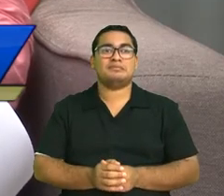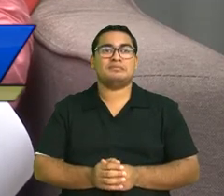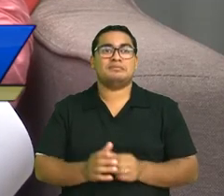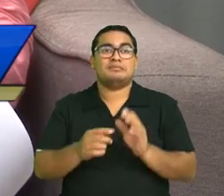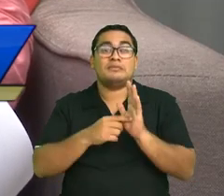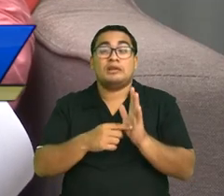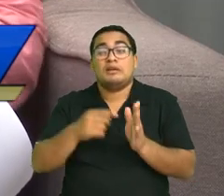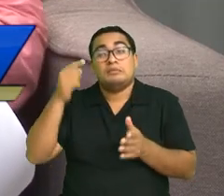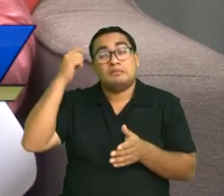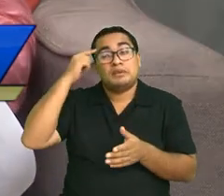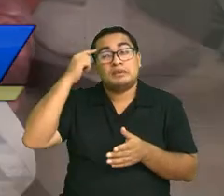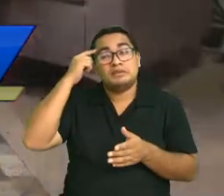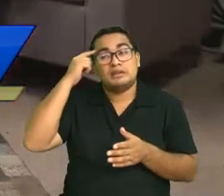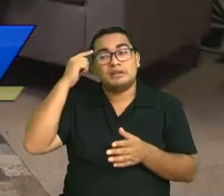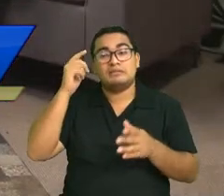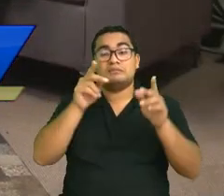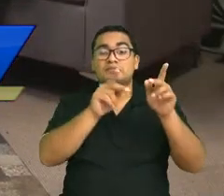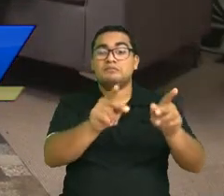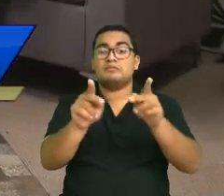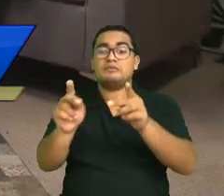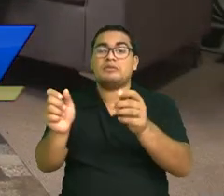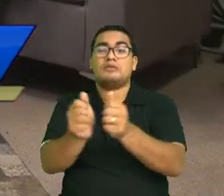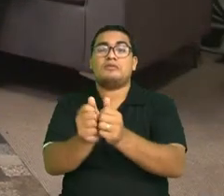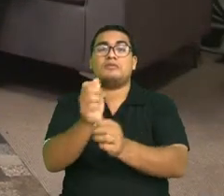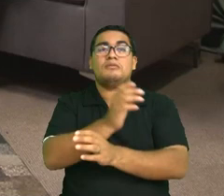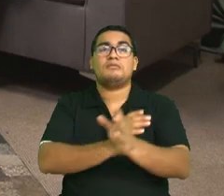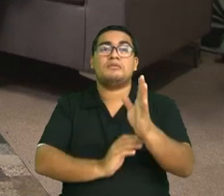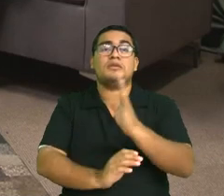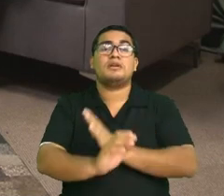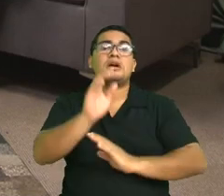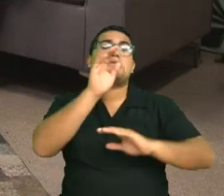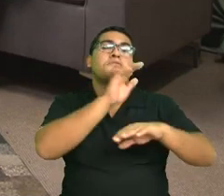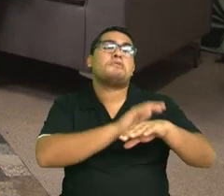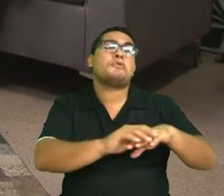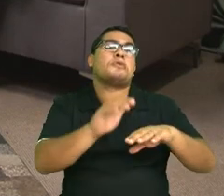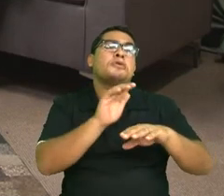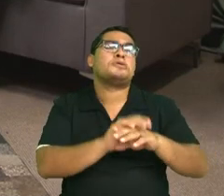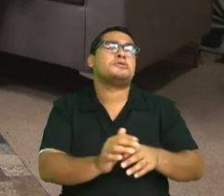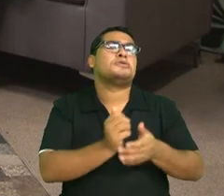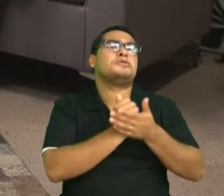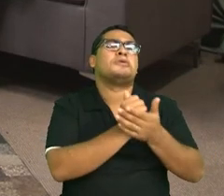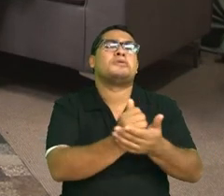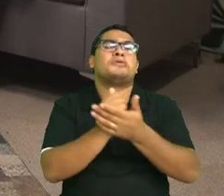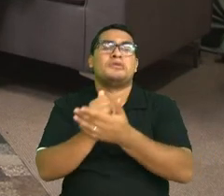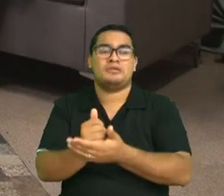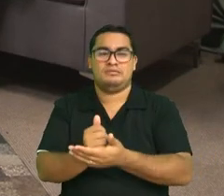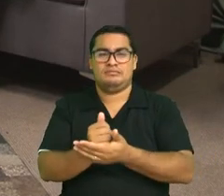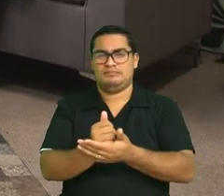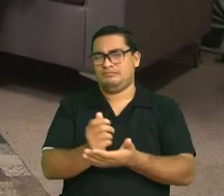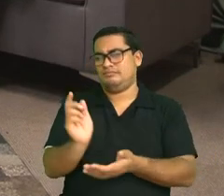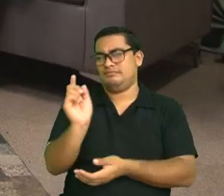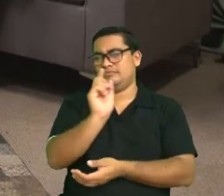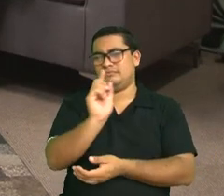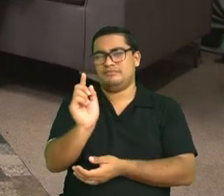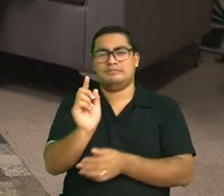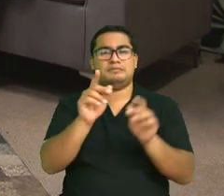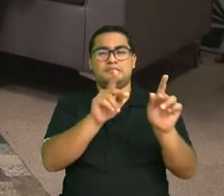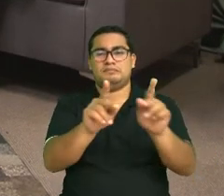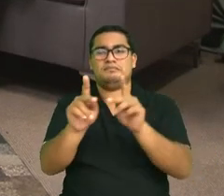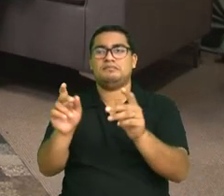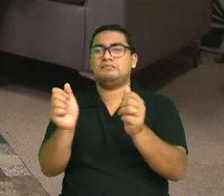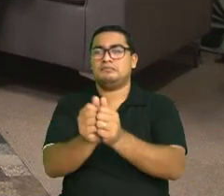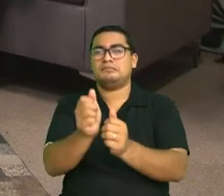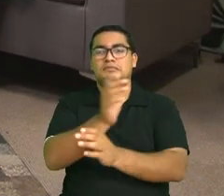ayudando en todo, hay que estar asistiendo a todos los procesos de vida, lo cual es viable en algún momento, pero también claro, debe llegar el momento. Pero tenés que